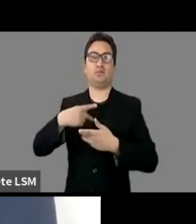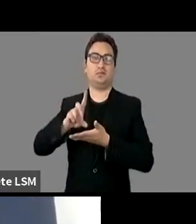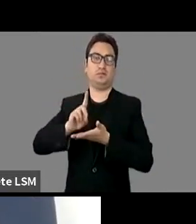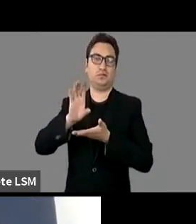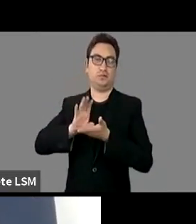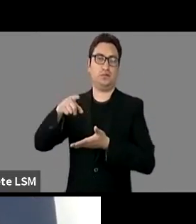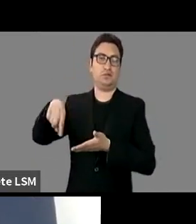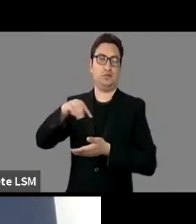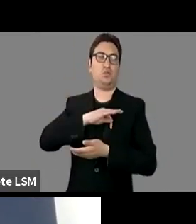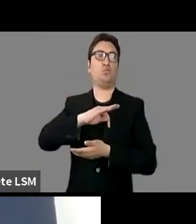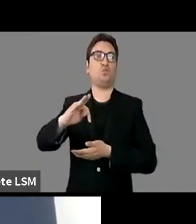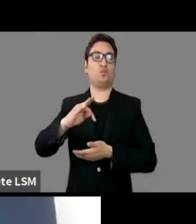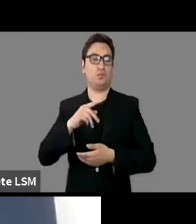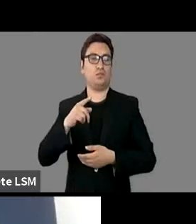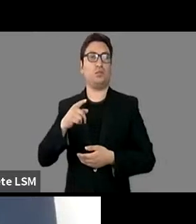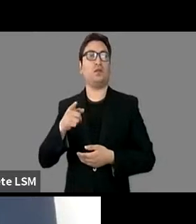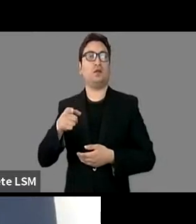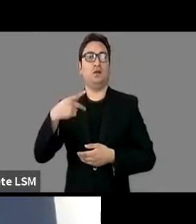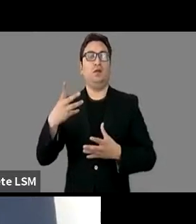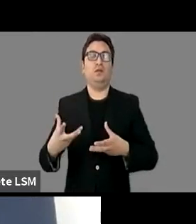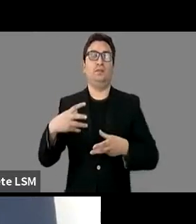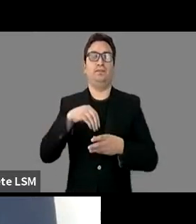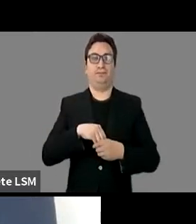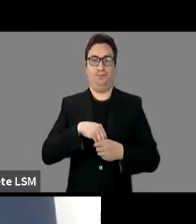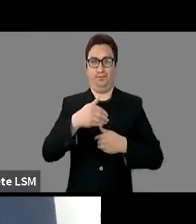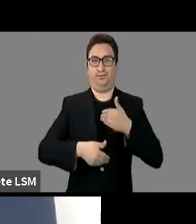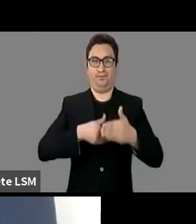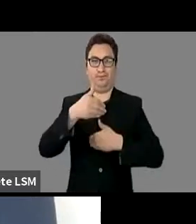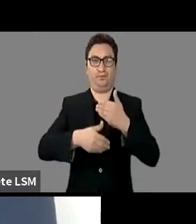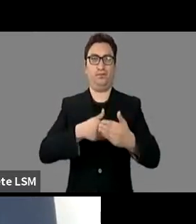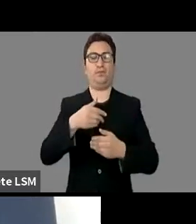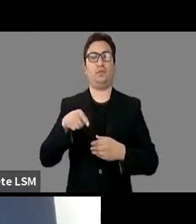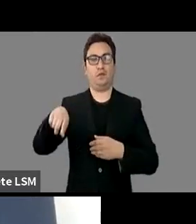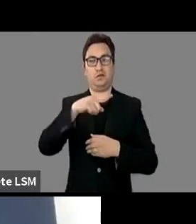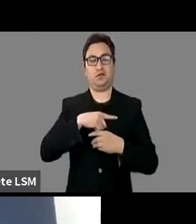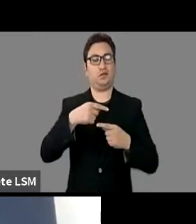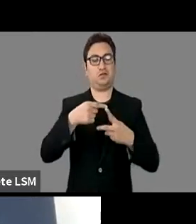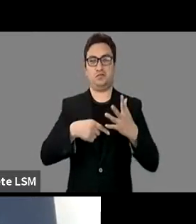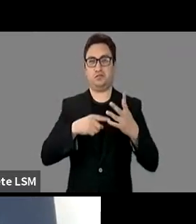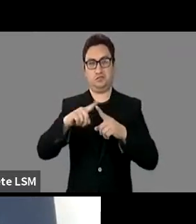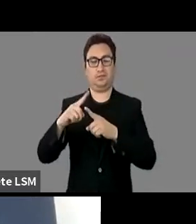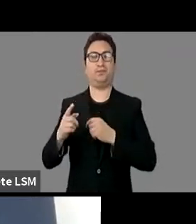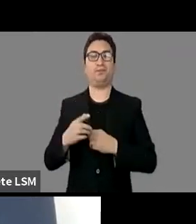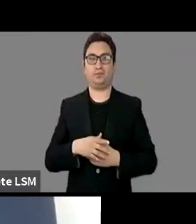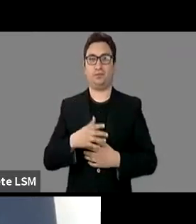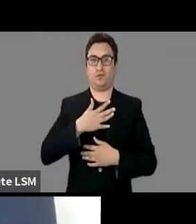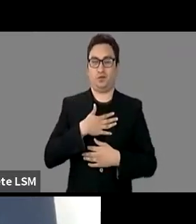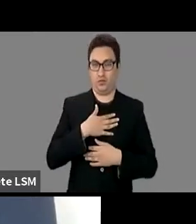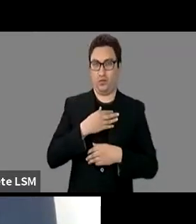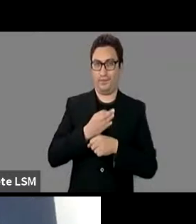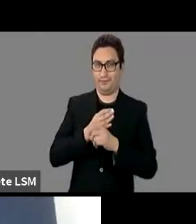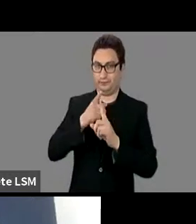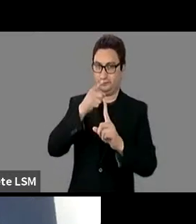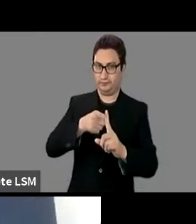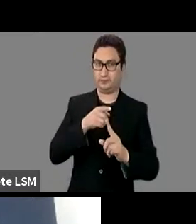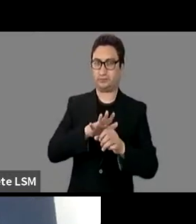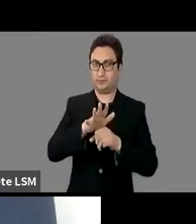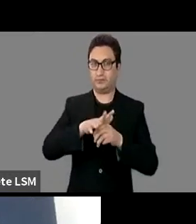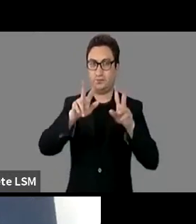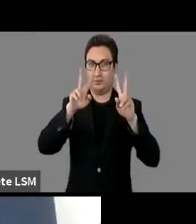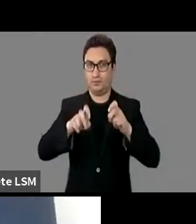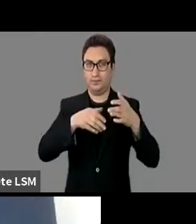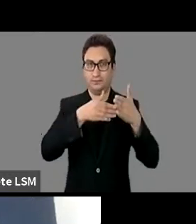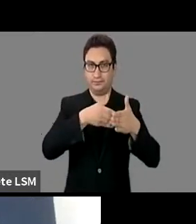puedan estar plenamente incluidos en los procedimientos de los que son parte. Y yo me voy a referir específicamente al tema de barreras, que me parece